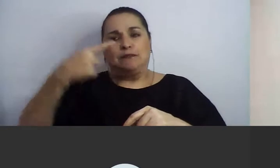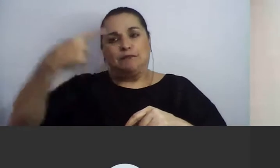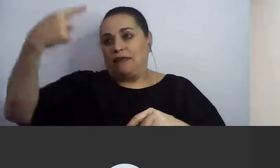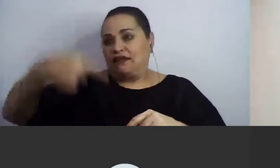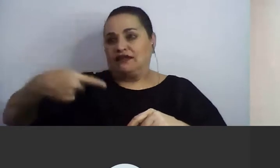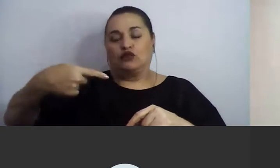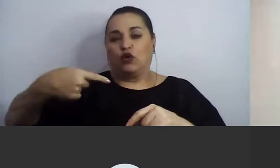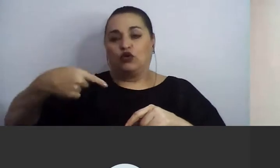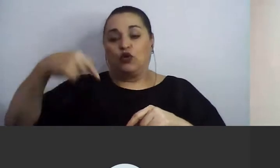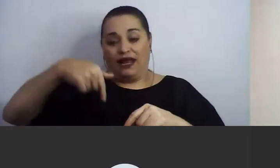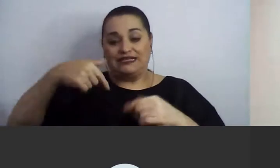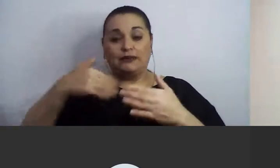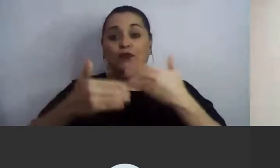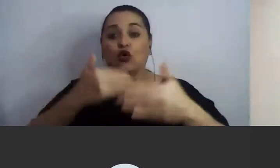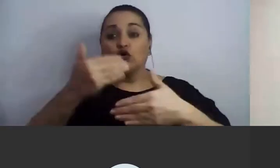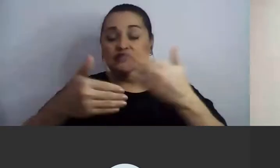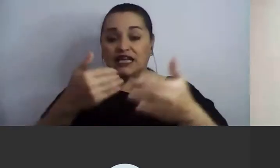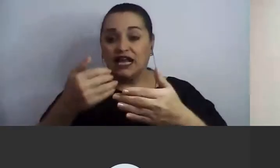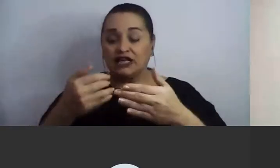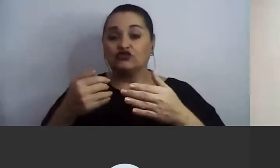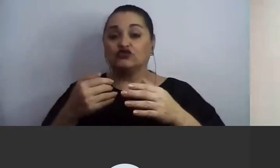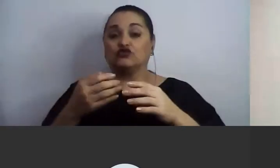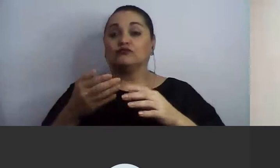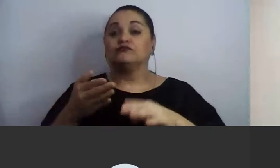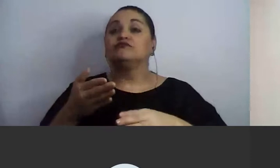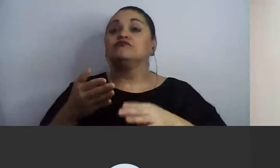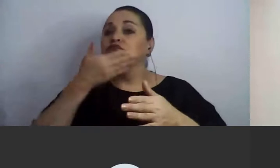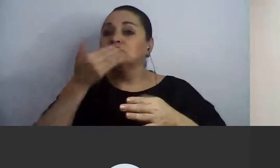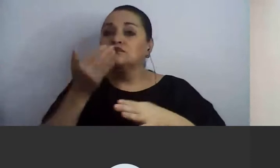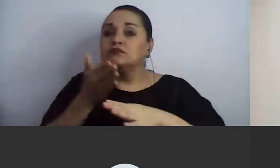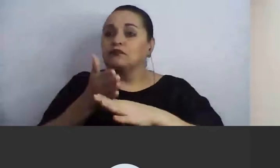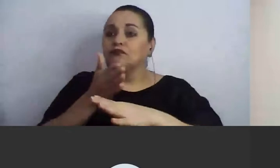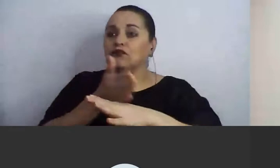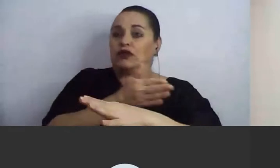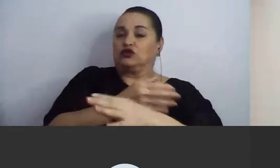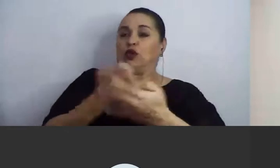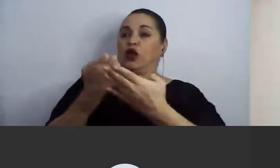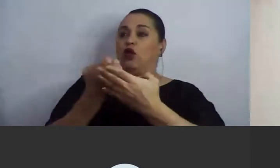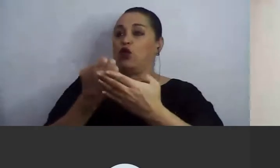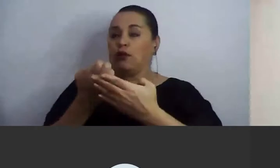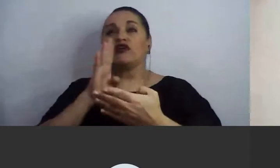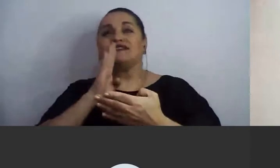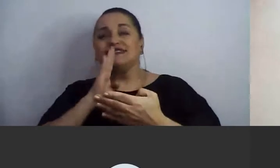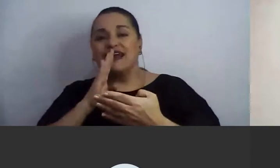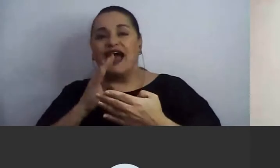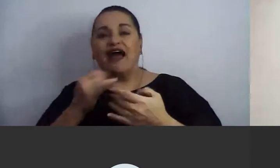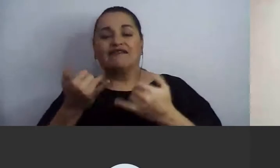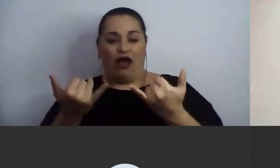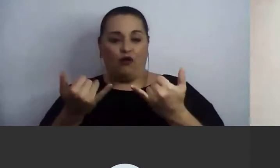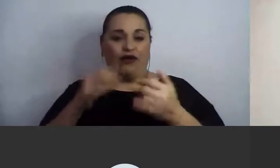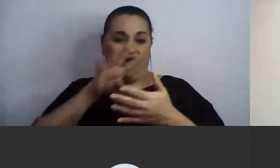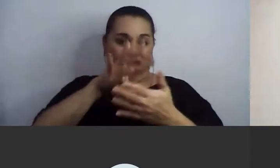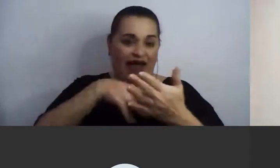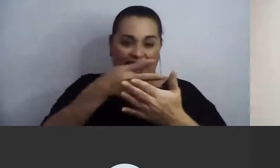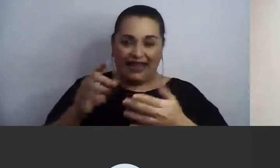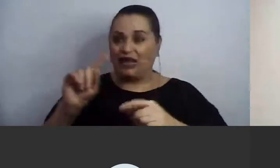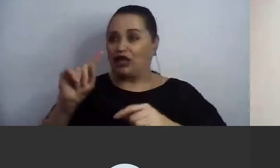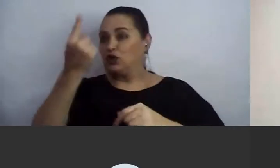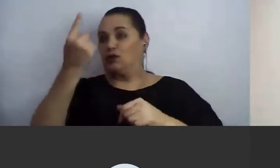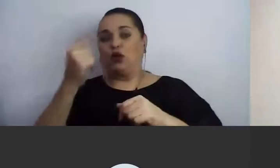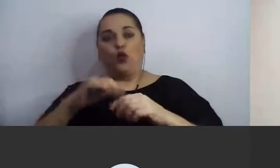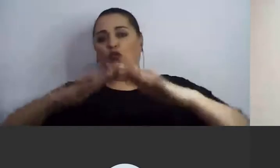que en este proceso de recuperación económica que tanto se habla y que está en el tapete en las agendas número uno